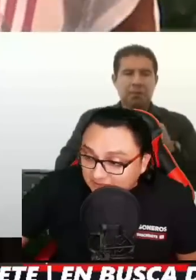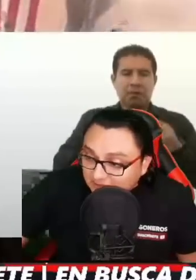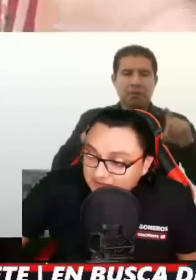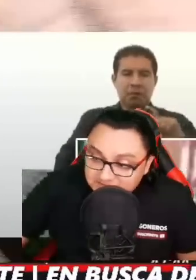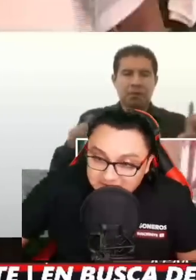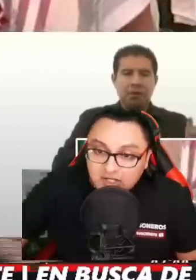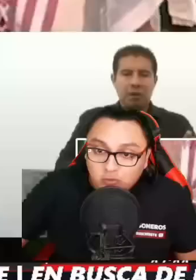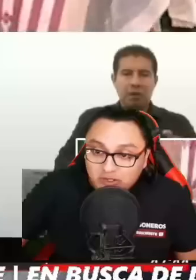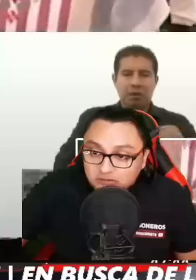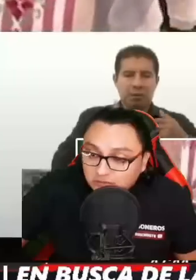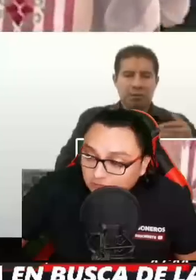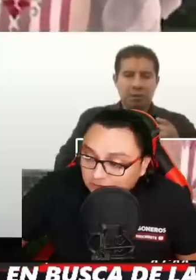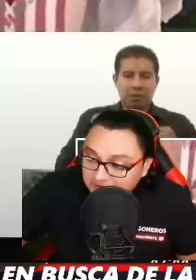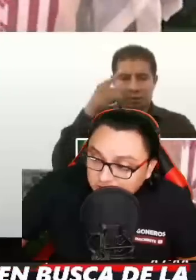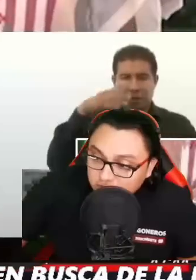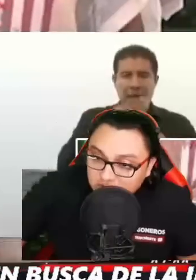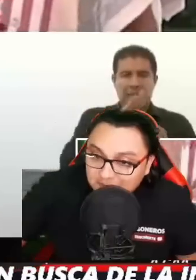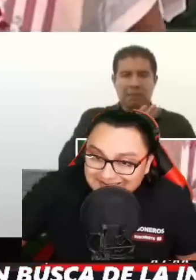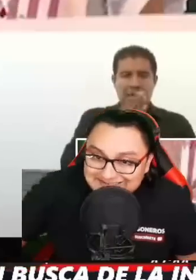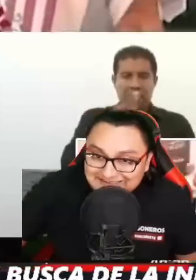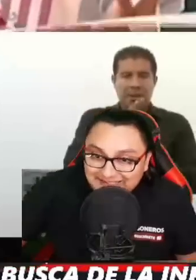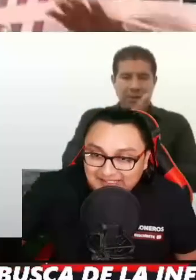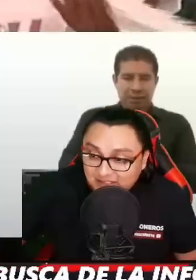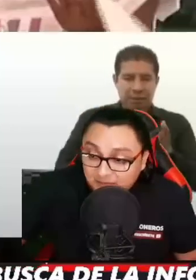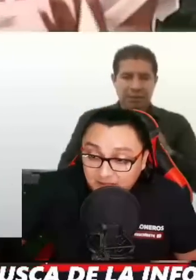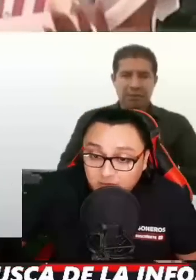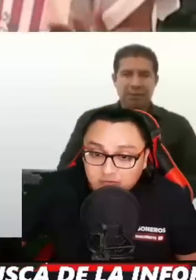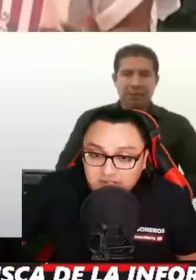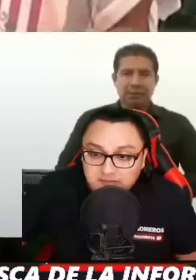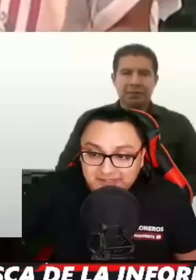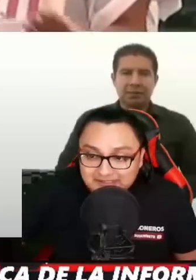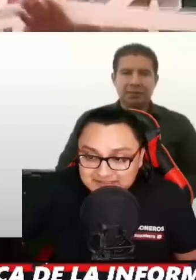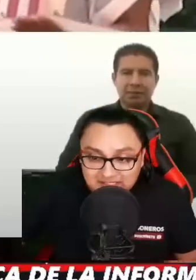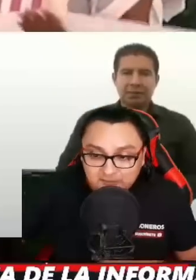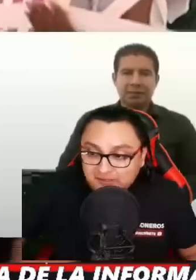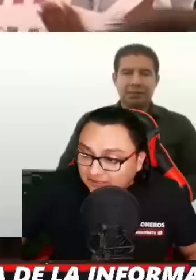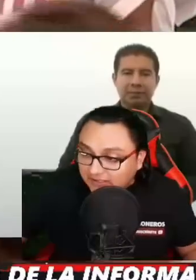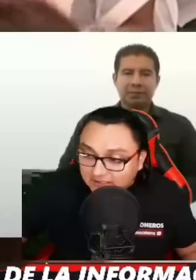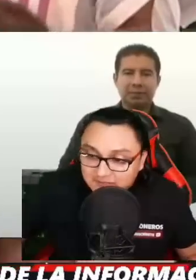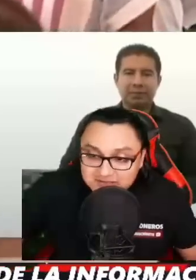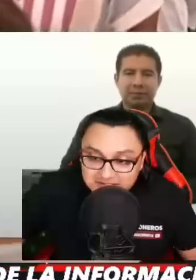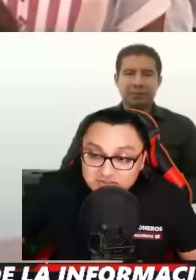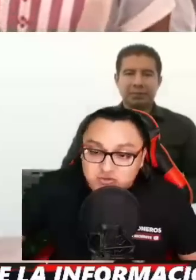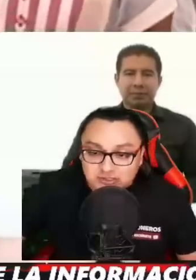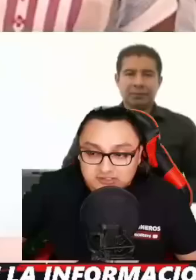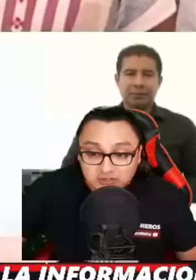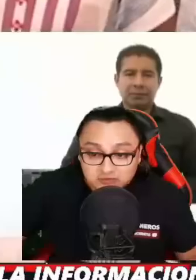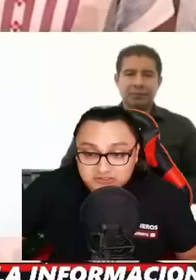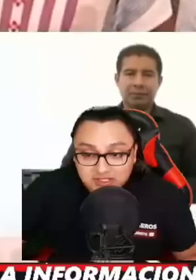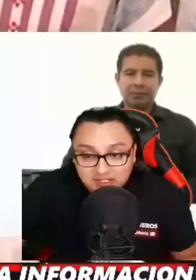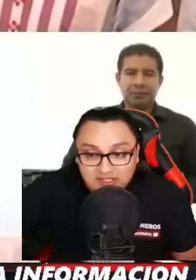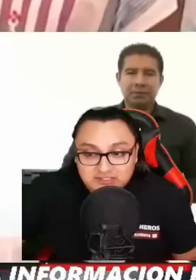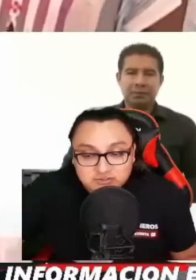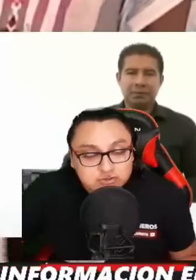Chiapas. Sí, inaugurando una sucursal más del Banco del Bienestar para que le arda más a estos